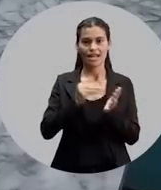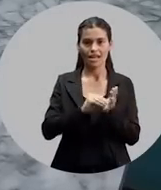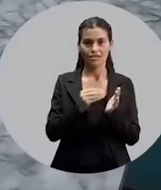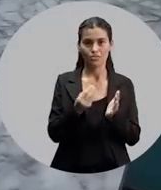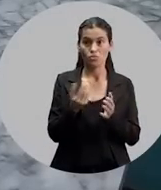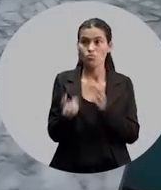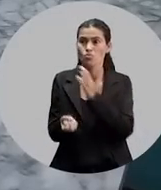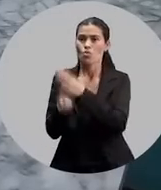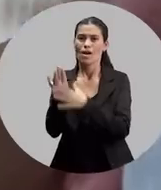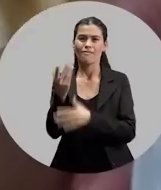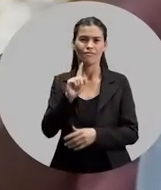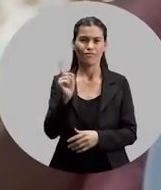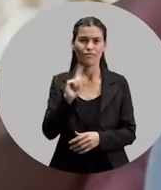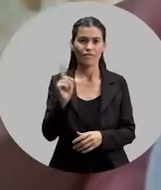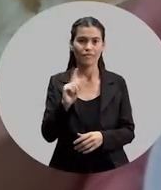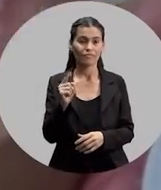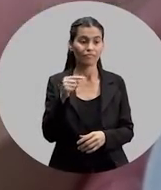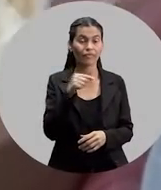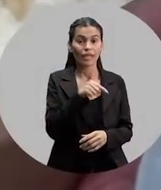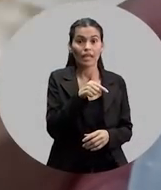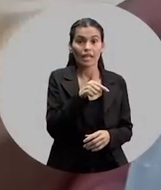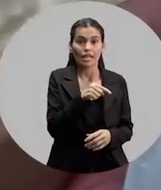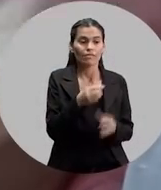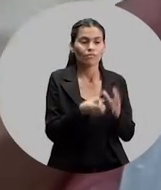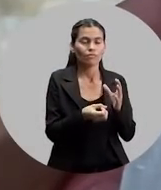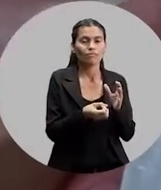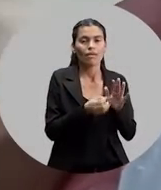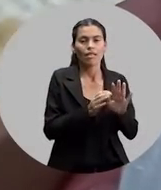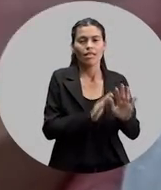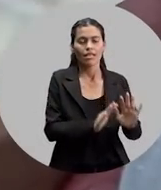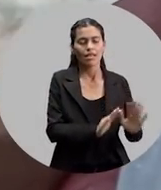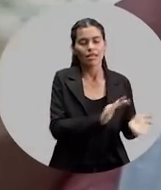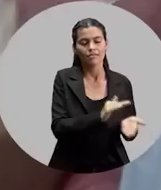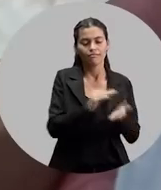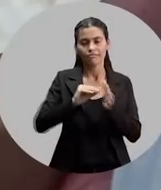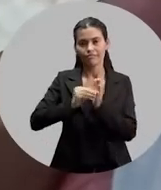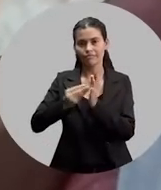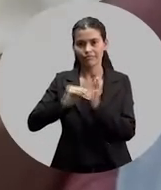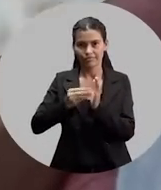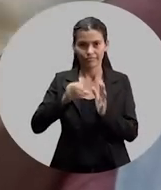de la chipa. Se queda muy, muy desabrido.